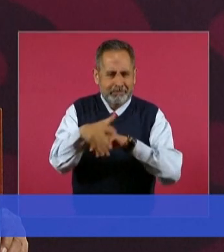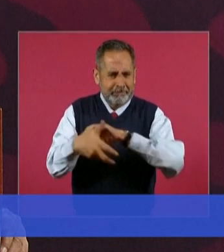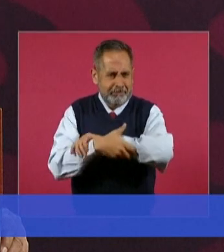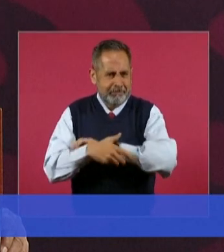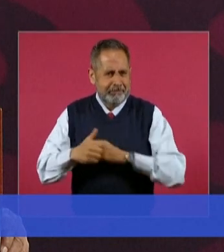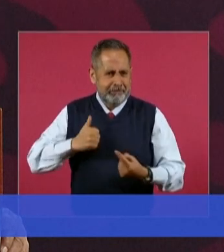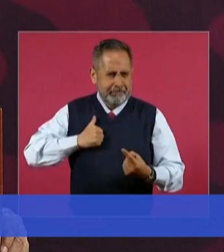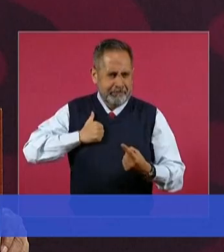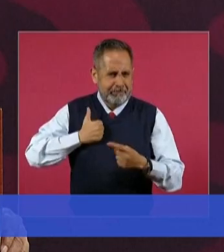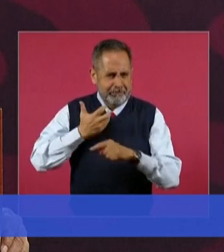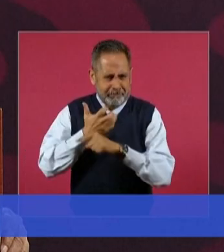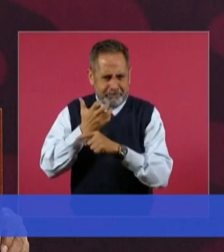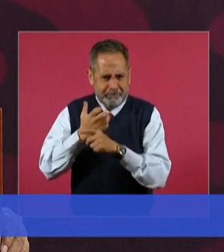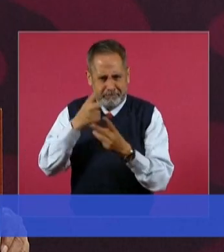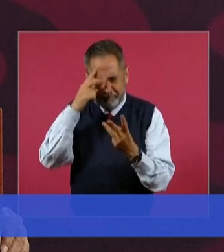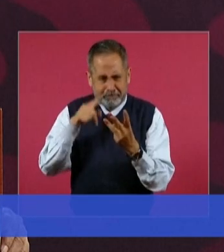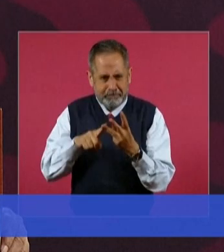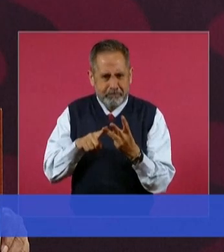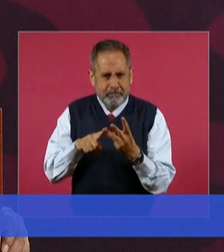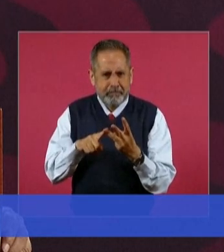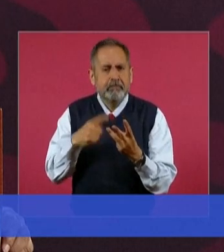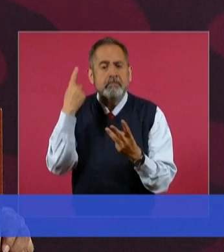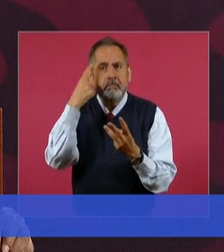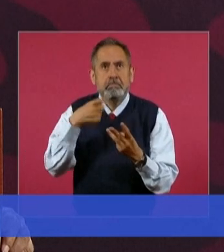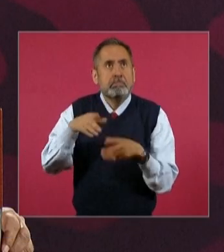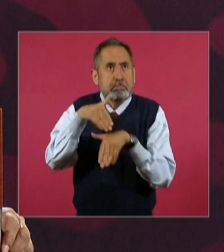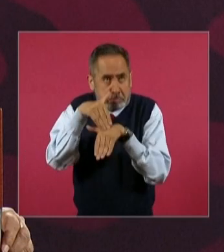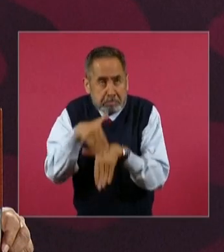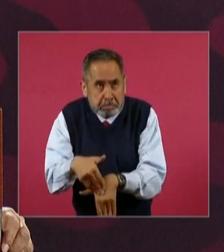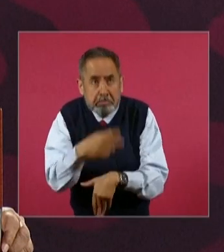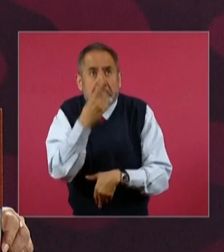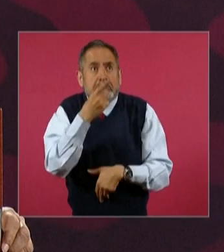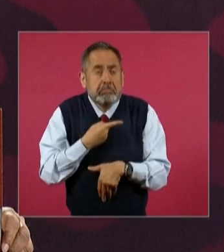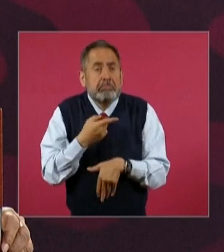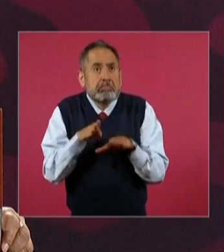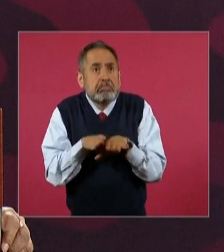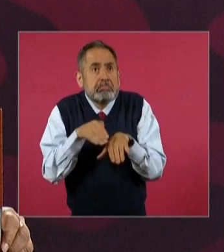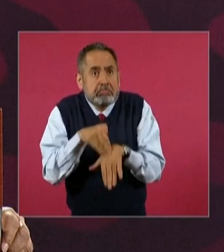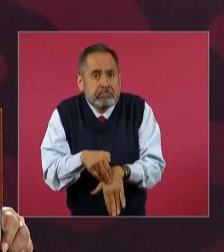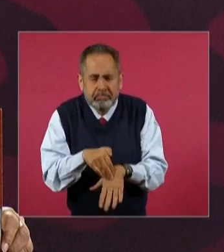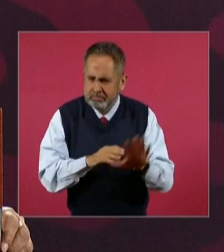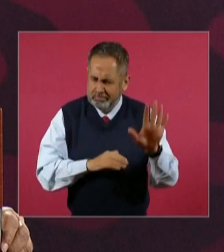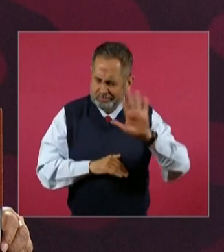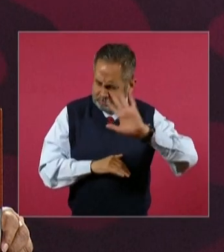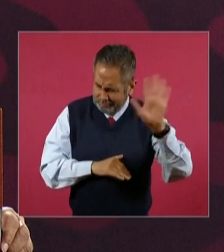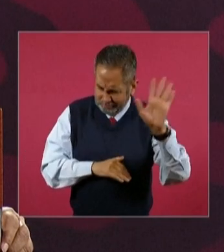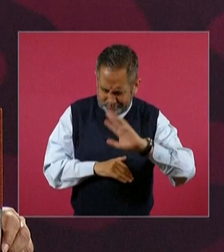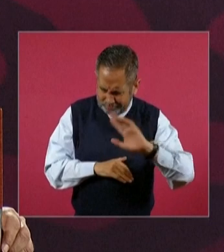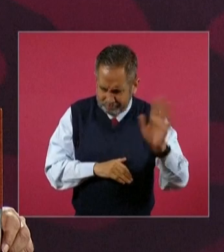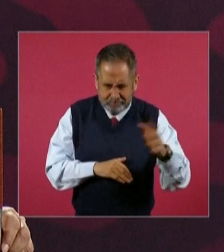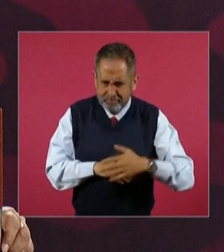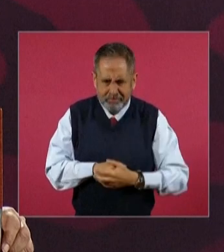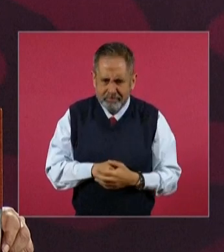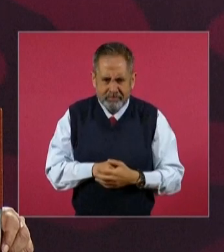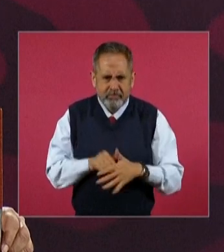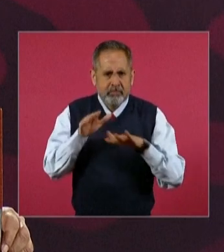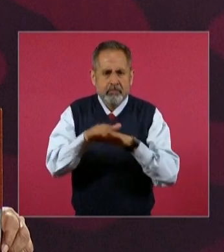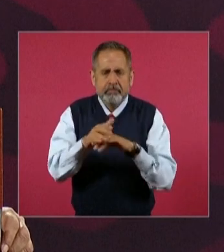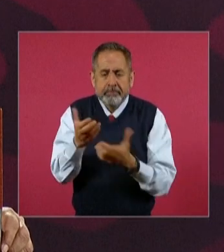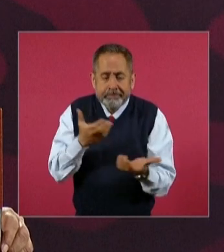es para que nosotros cedamos nuestra soberanía el tratado